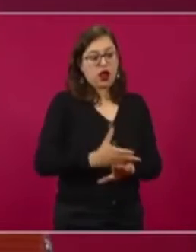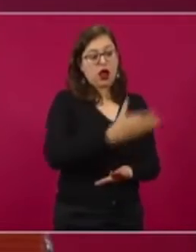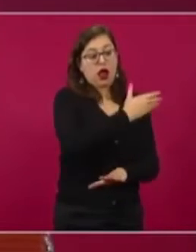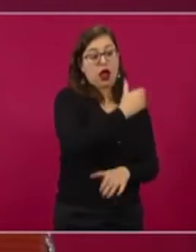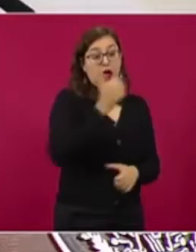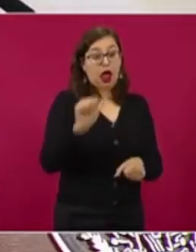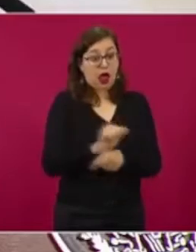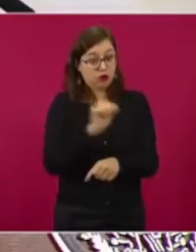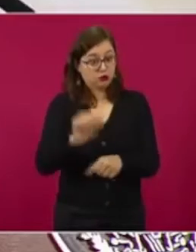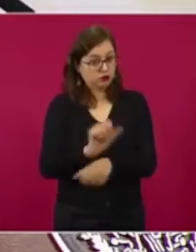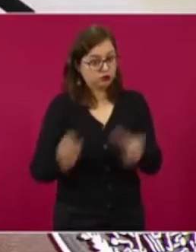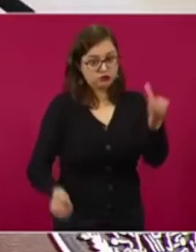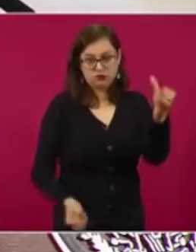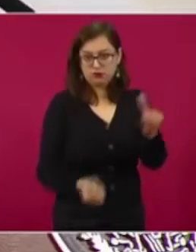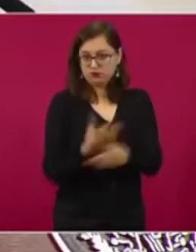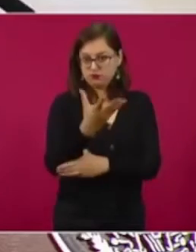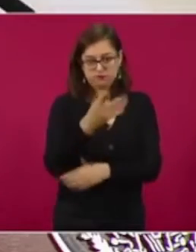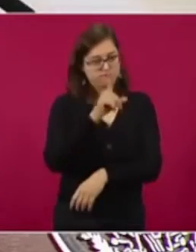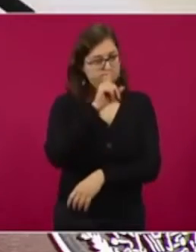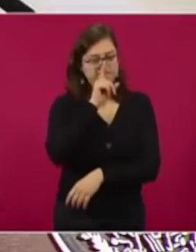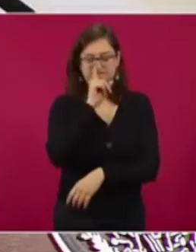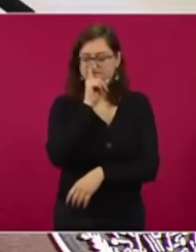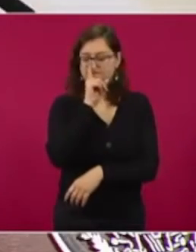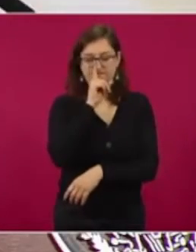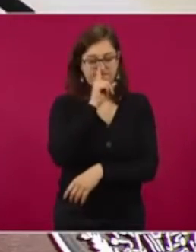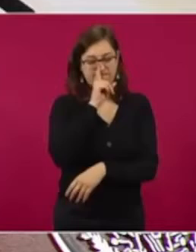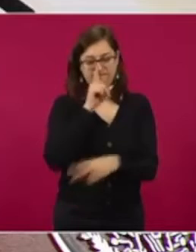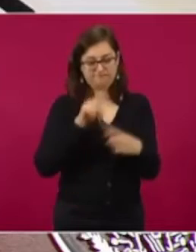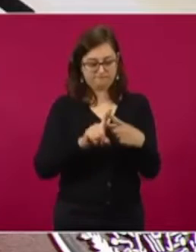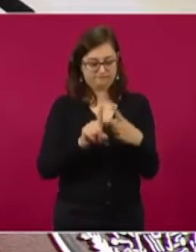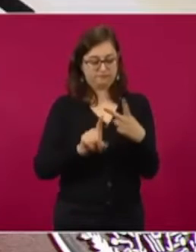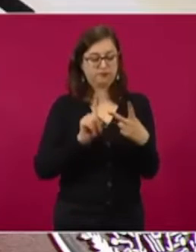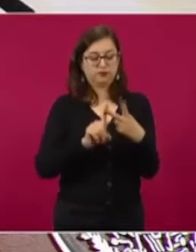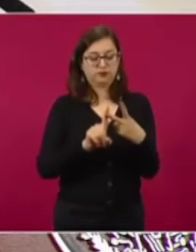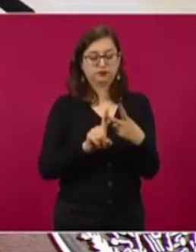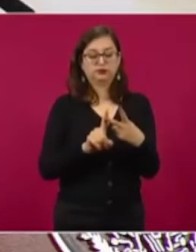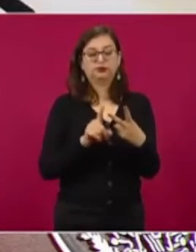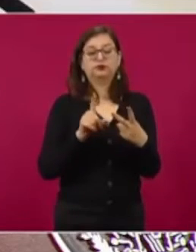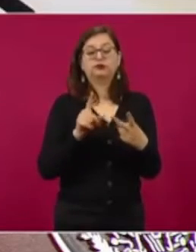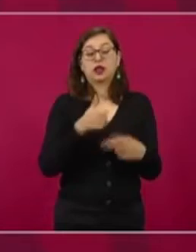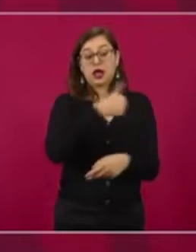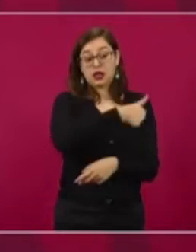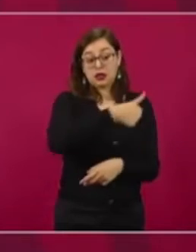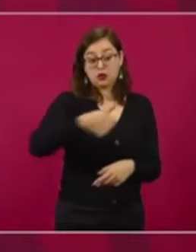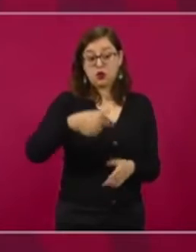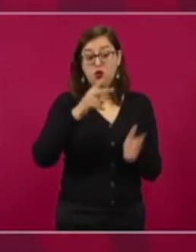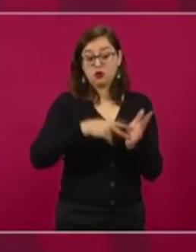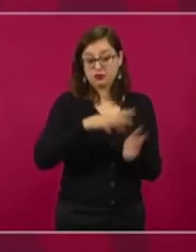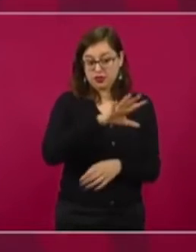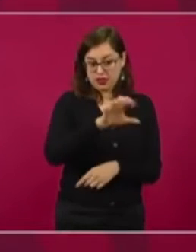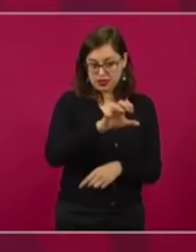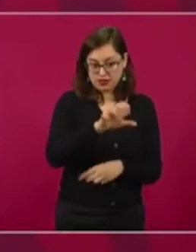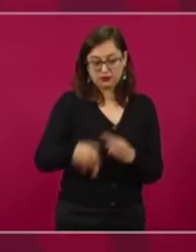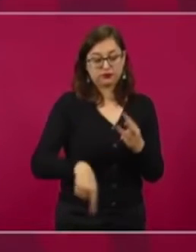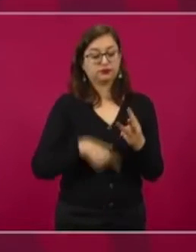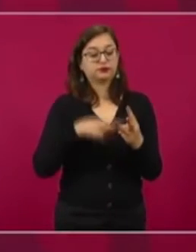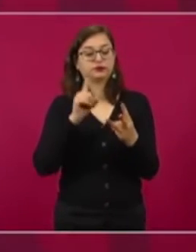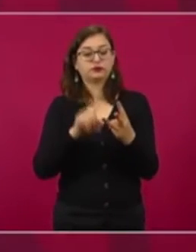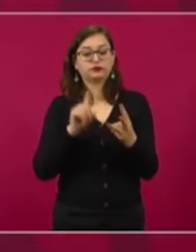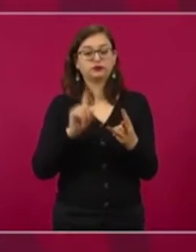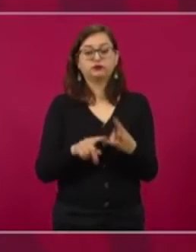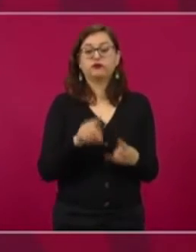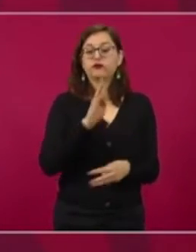los vehículos nuevos. 2. Por ejemplo, en el caso de Baja California, aquí